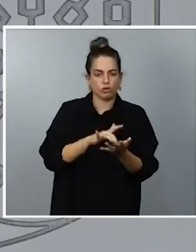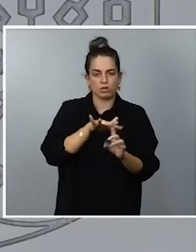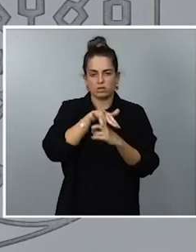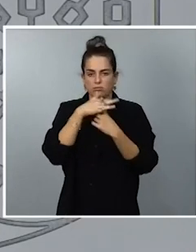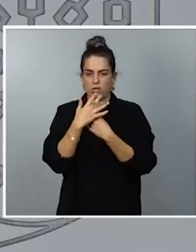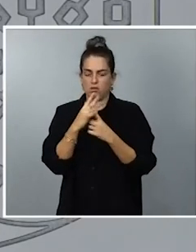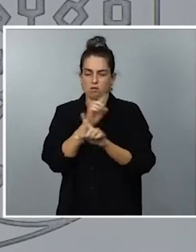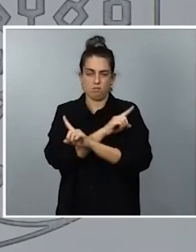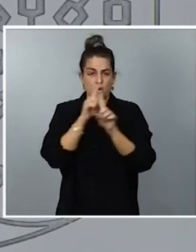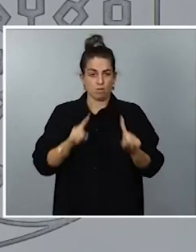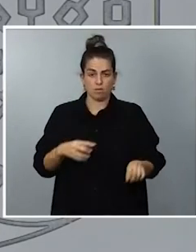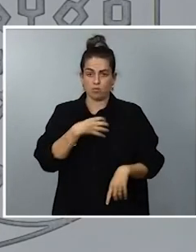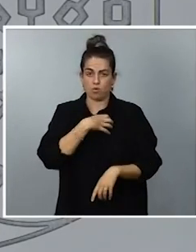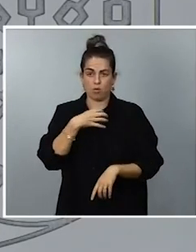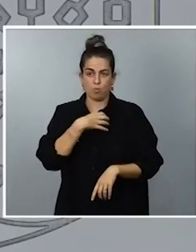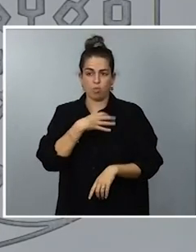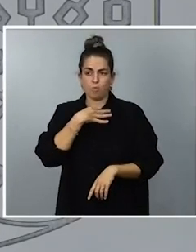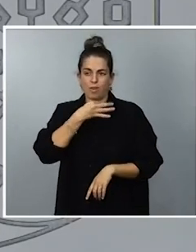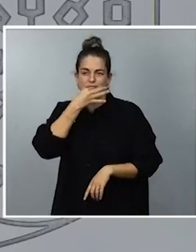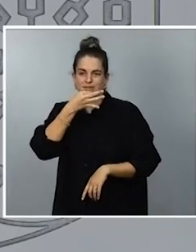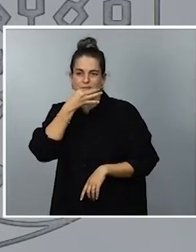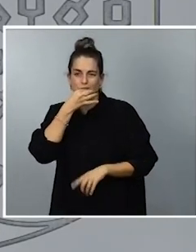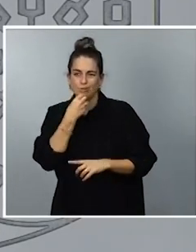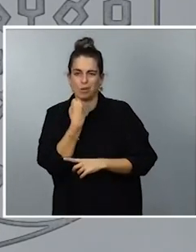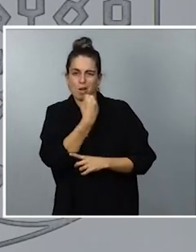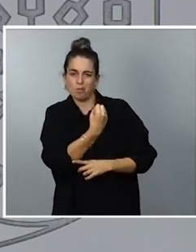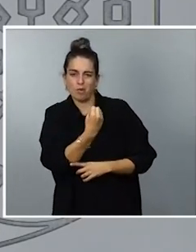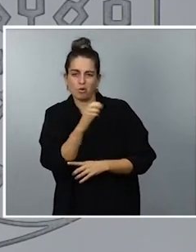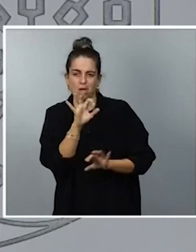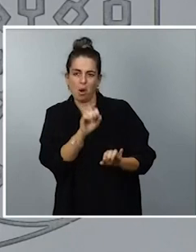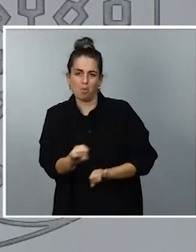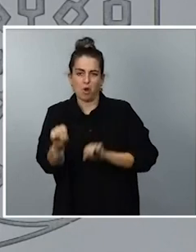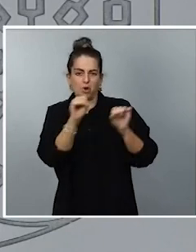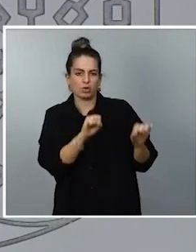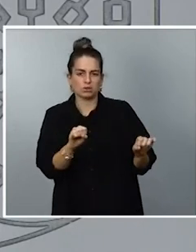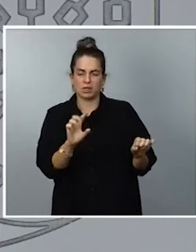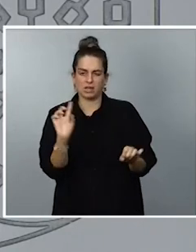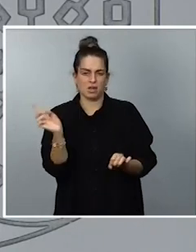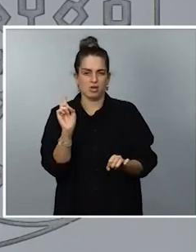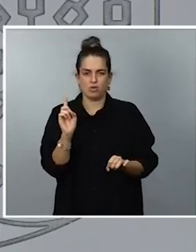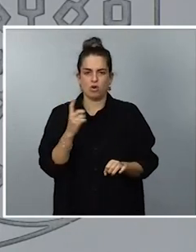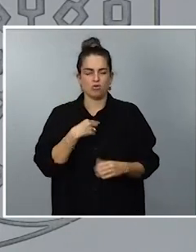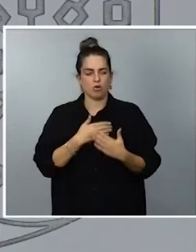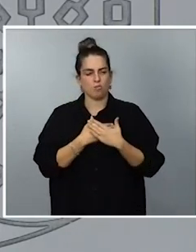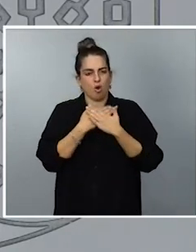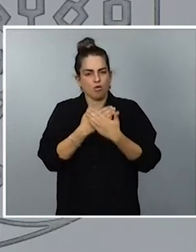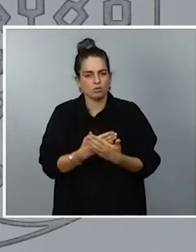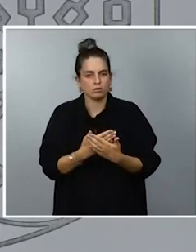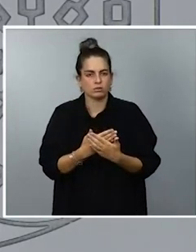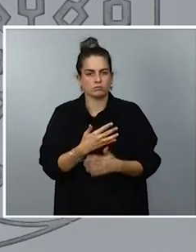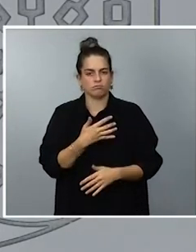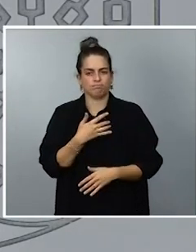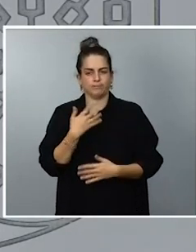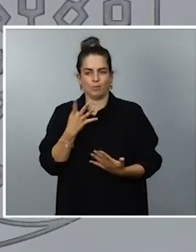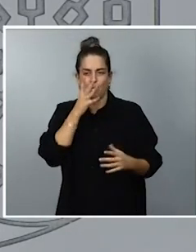con los discursos los amparan. No conviene frivolizar, no conviene banalizar nuestro pesar y nuestro acompañamiento a